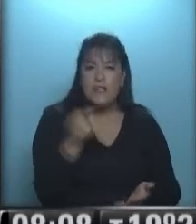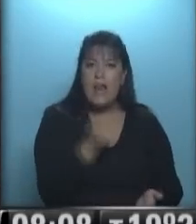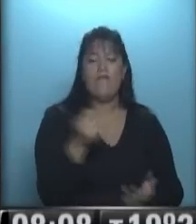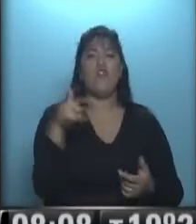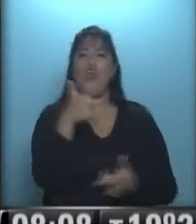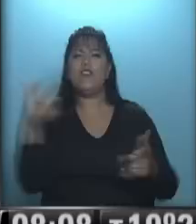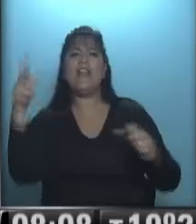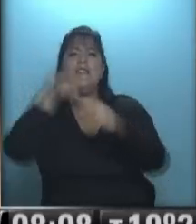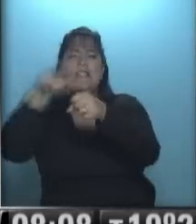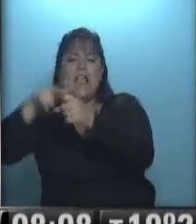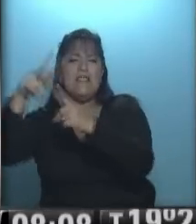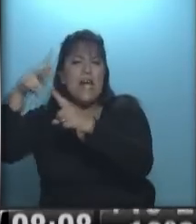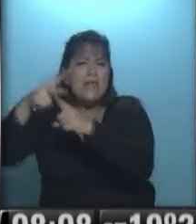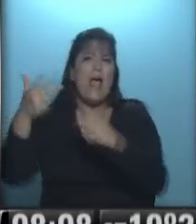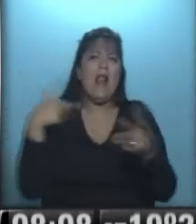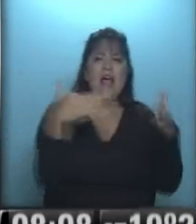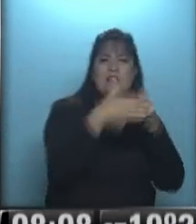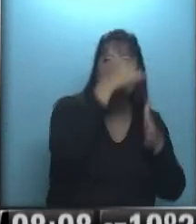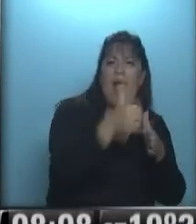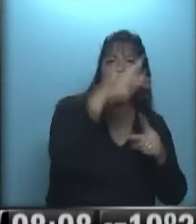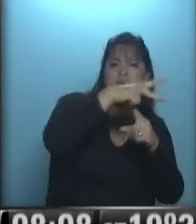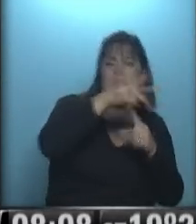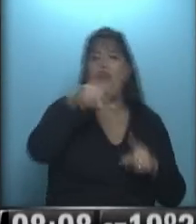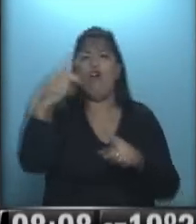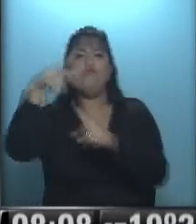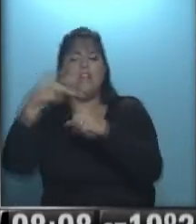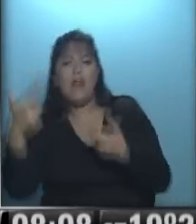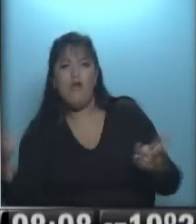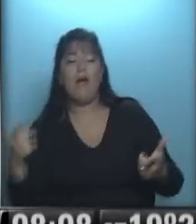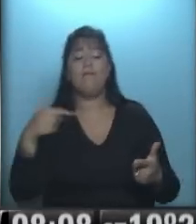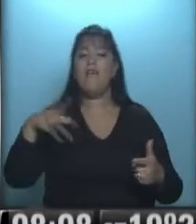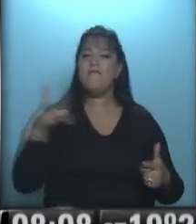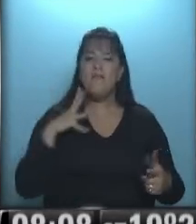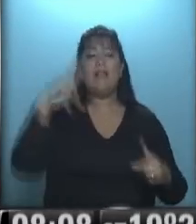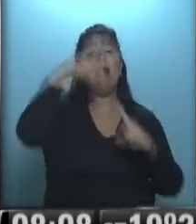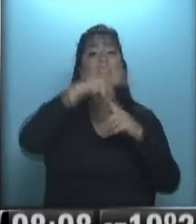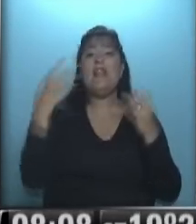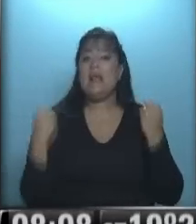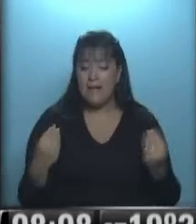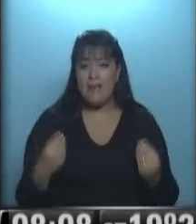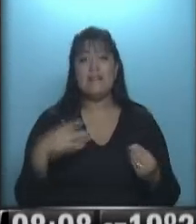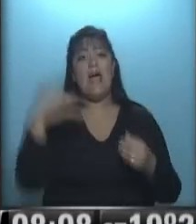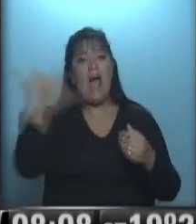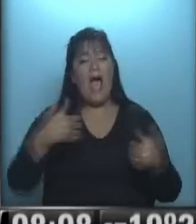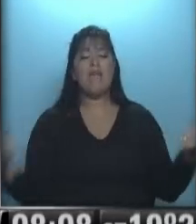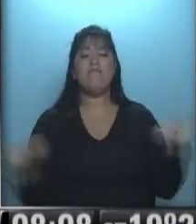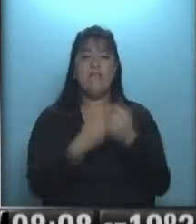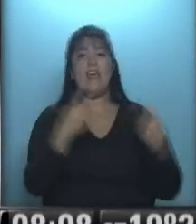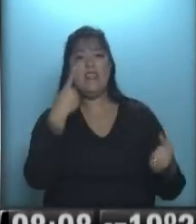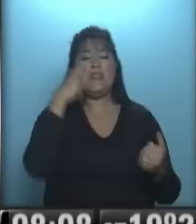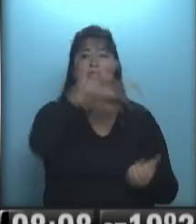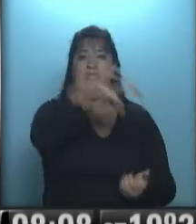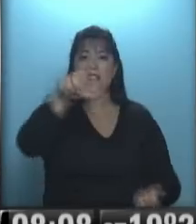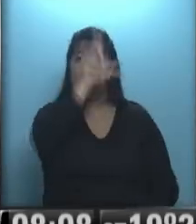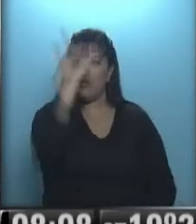tenés señal, andás buscando una esquina sí, en otra esquina no. ¿Por qué? Porque faltan antenas. ¿Qué se va a hacer? Bueno, se firmó un convenio con las intendencias de todo el país para